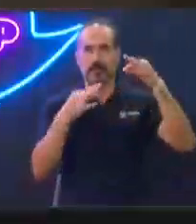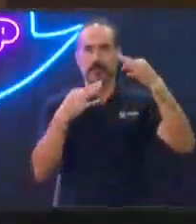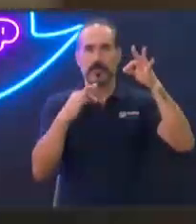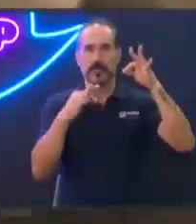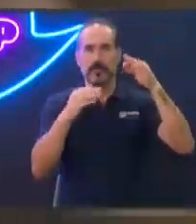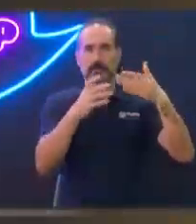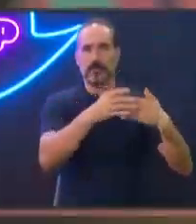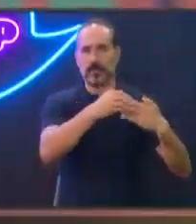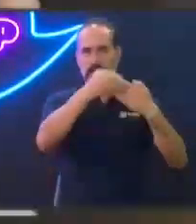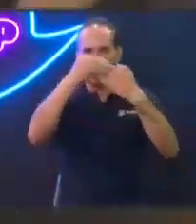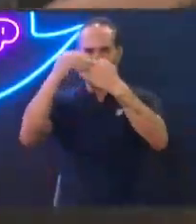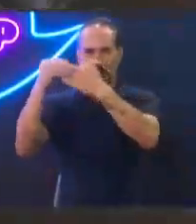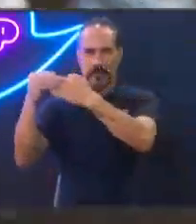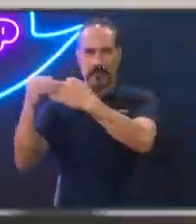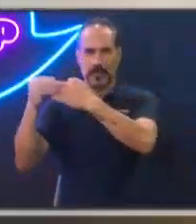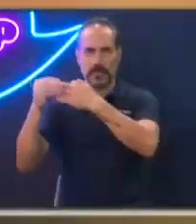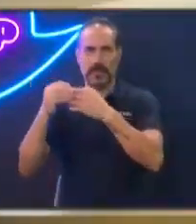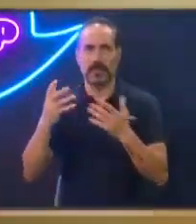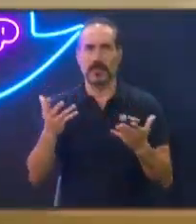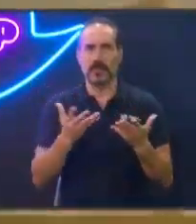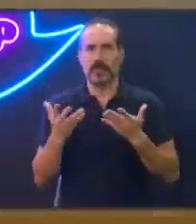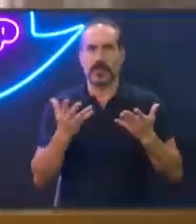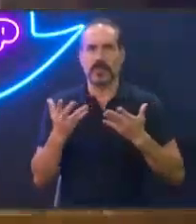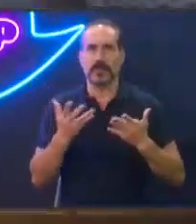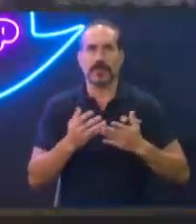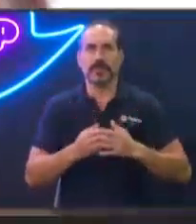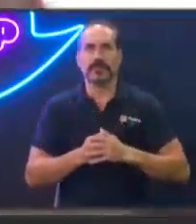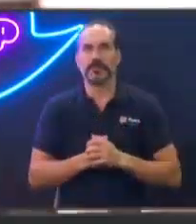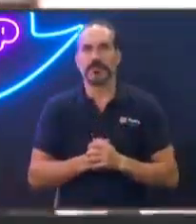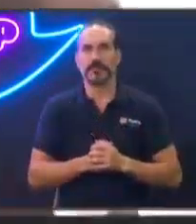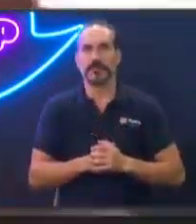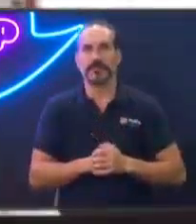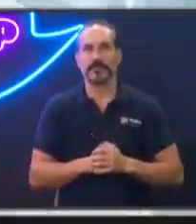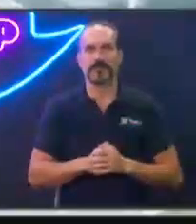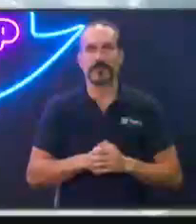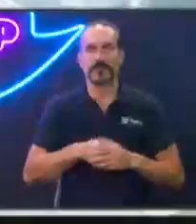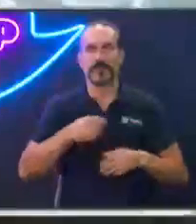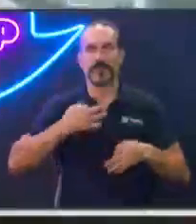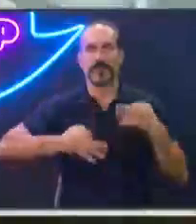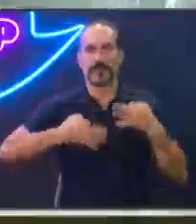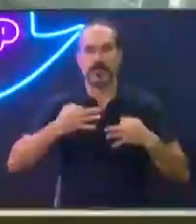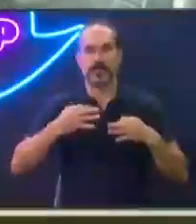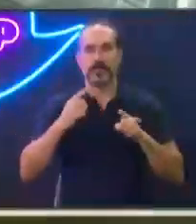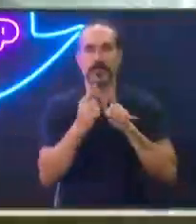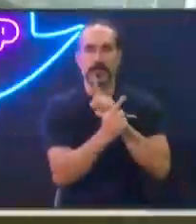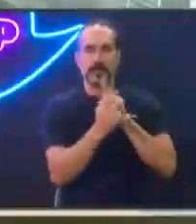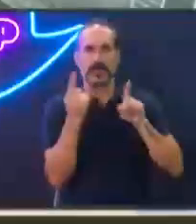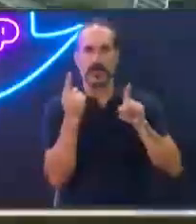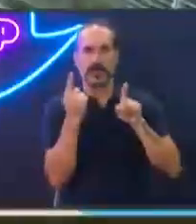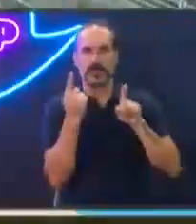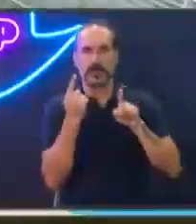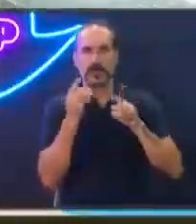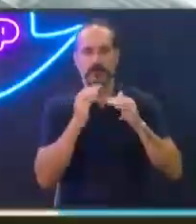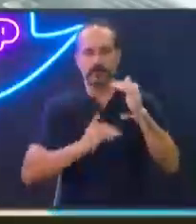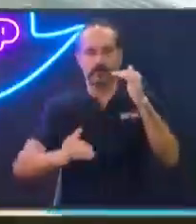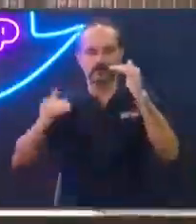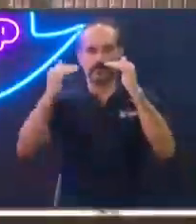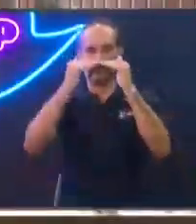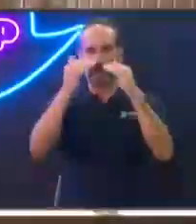guía normativa que promueve en todos los miembros de la institución la justicia social la equidad la